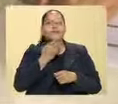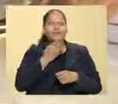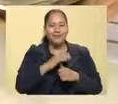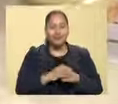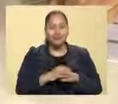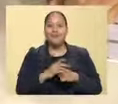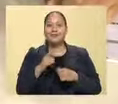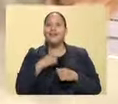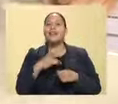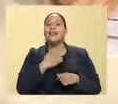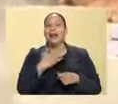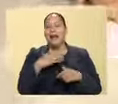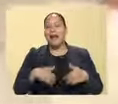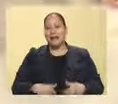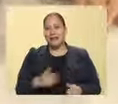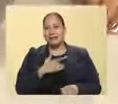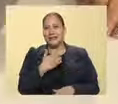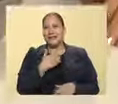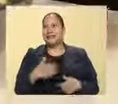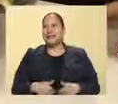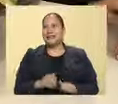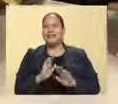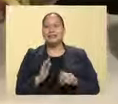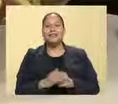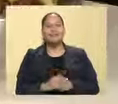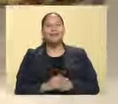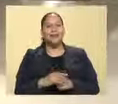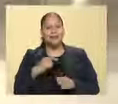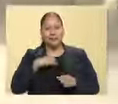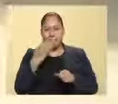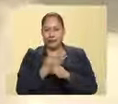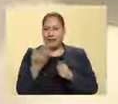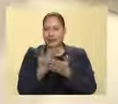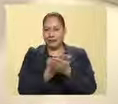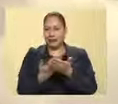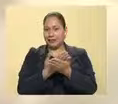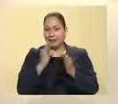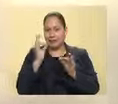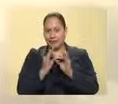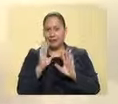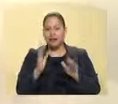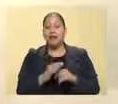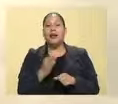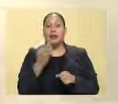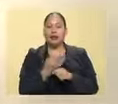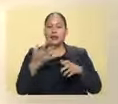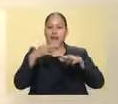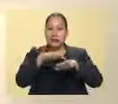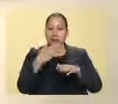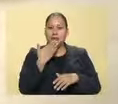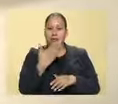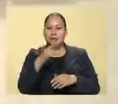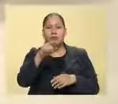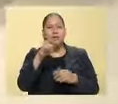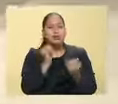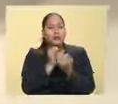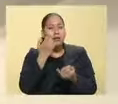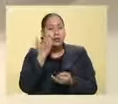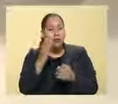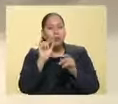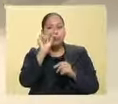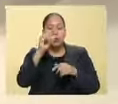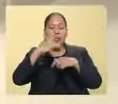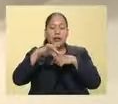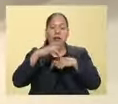ya se hambre. Una ya, huele muy ya estoy así con la pasta. La vamos a integrar bien. Uh-huh. Aquí si quieren igual un poquito de